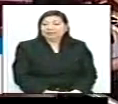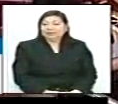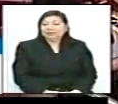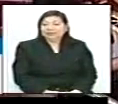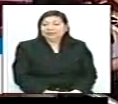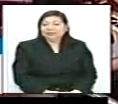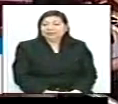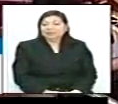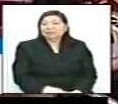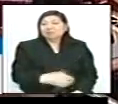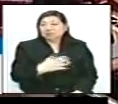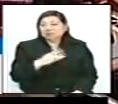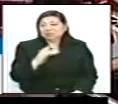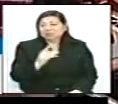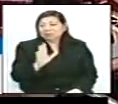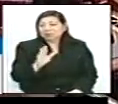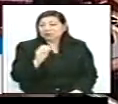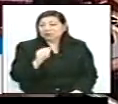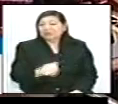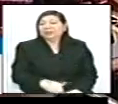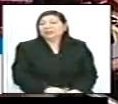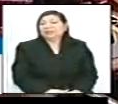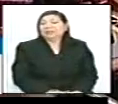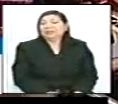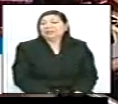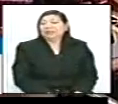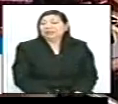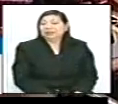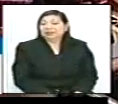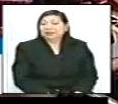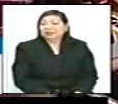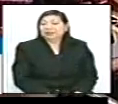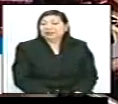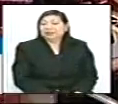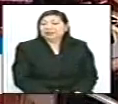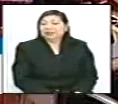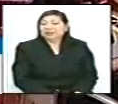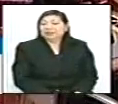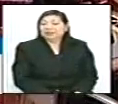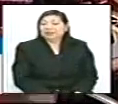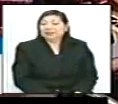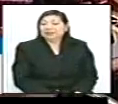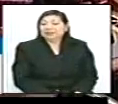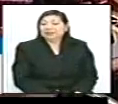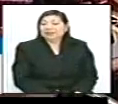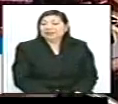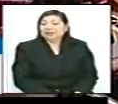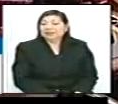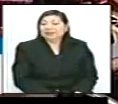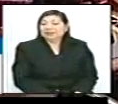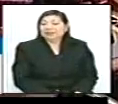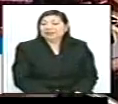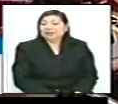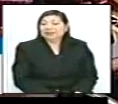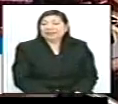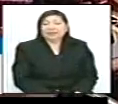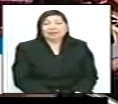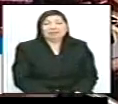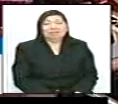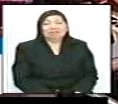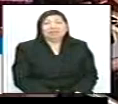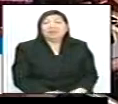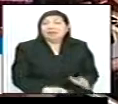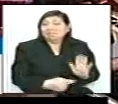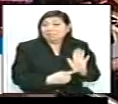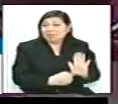estricto del reglamento, pueda hacer uso de su derecho a intervenir por alusión. Congresista Arana. Presidenta, gracias. Que quede